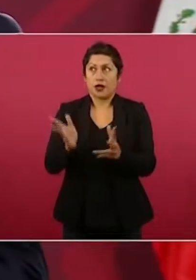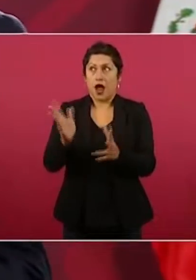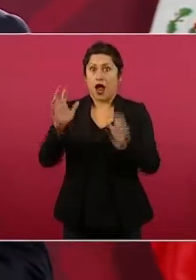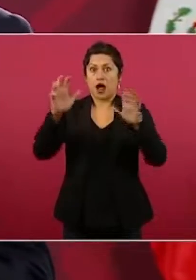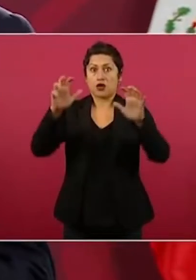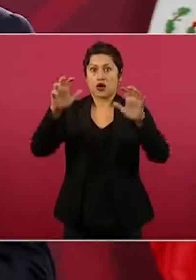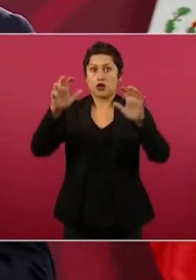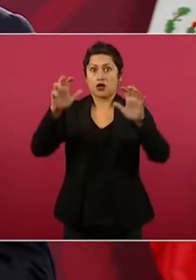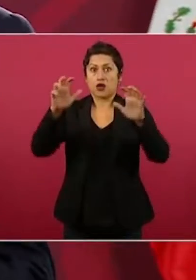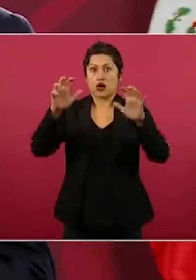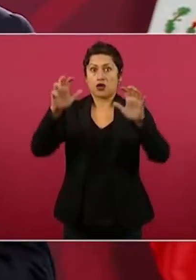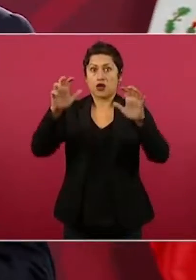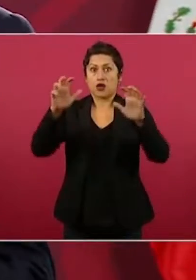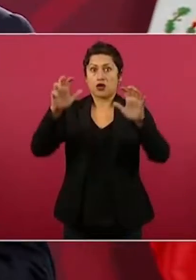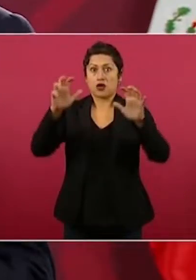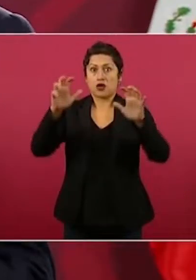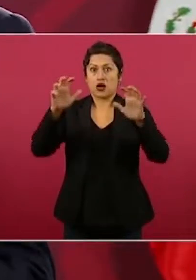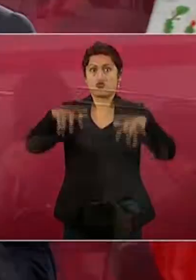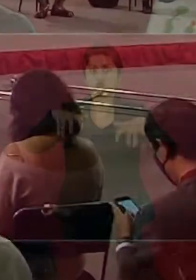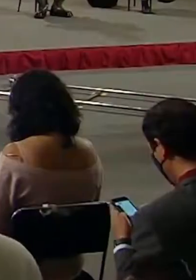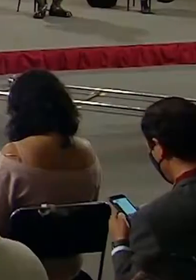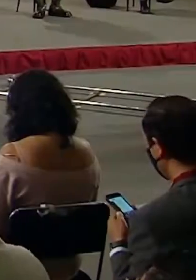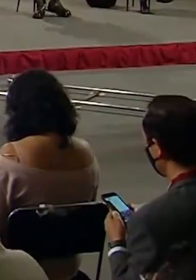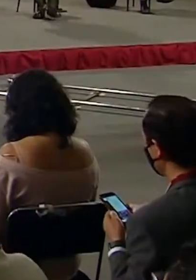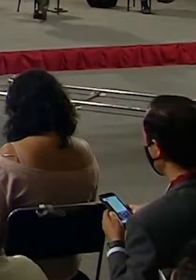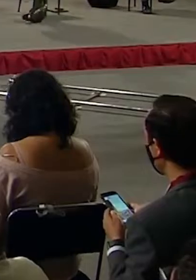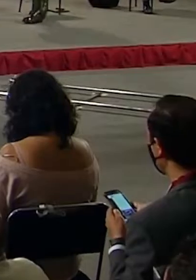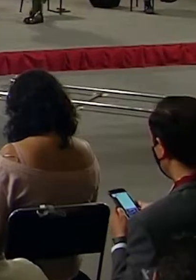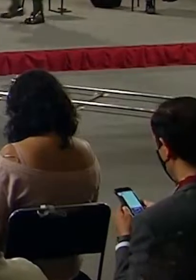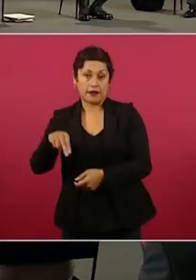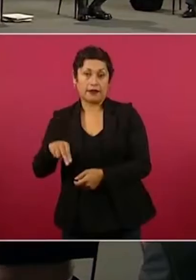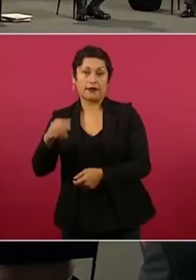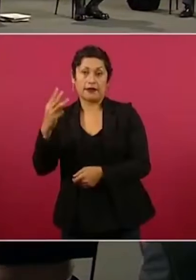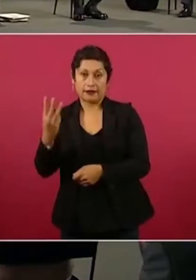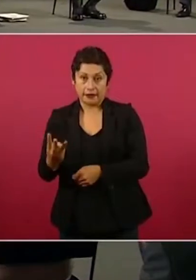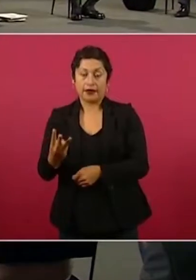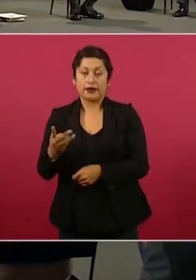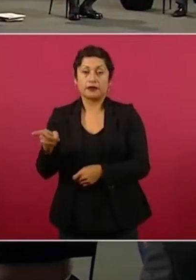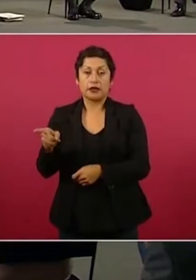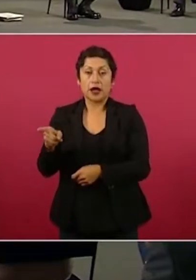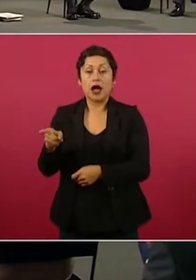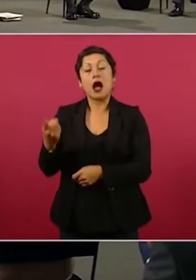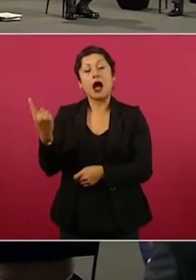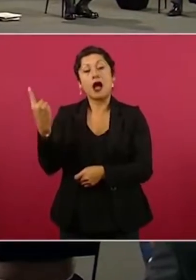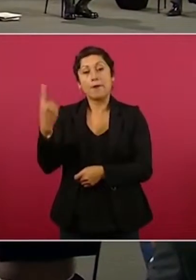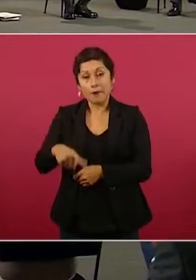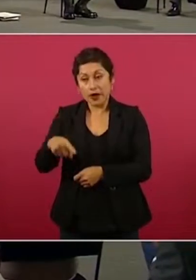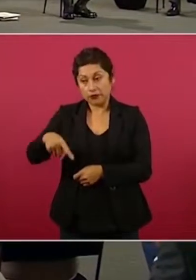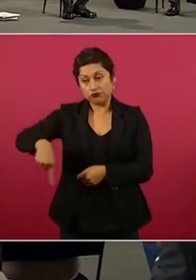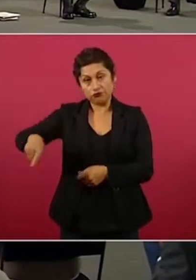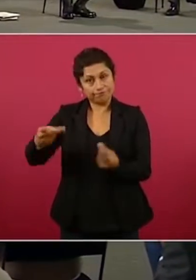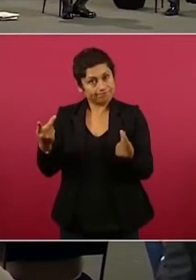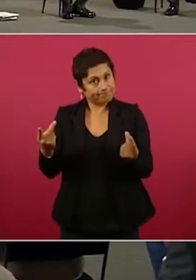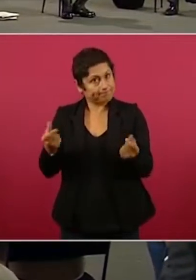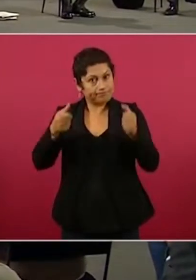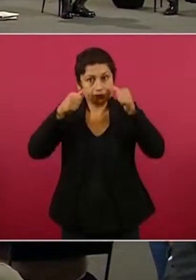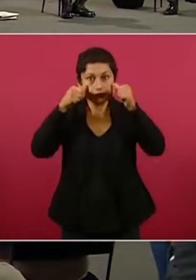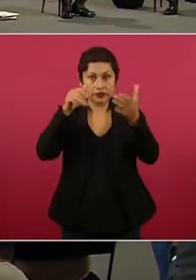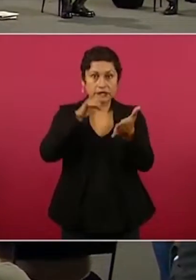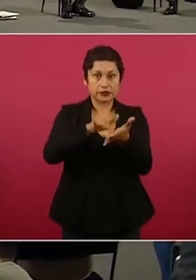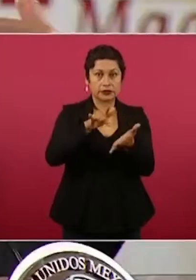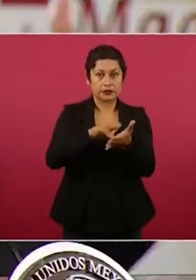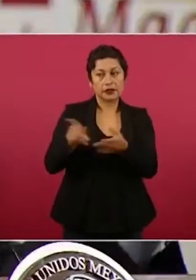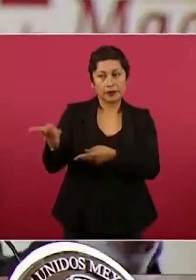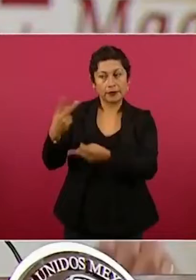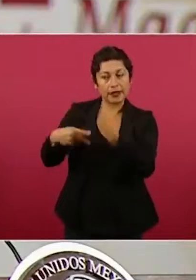todavía. A través del decreto que será publicado este mismo viernes, la Conagua tendrá la facultad para que junto con el Organismo Estatal